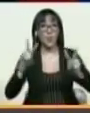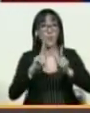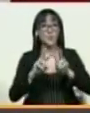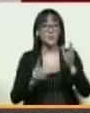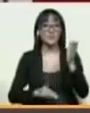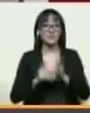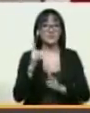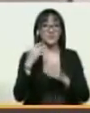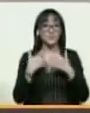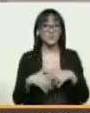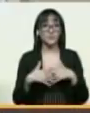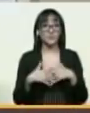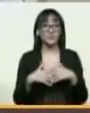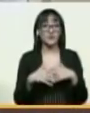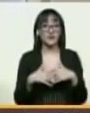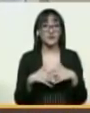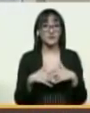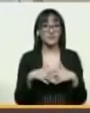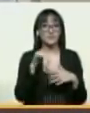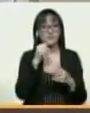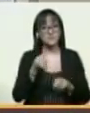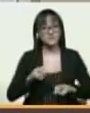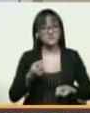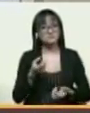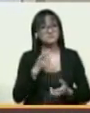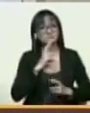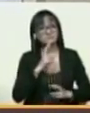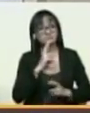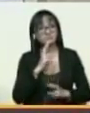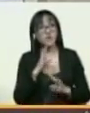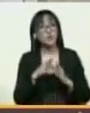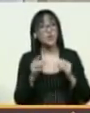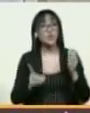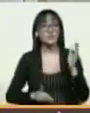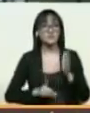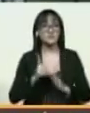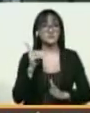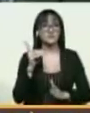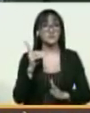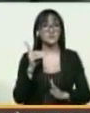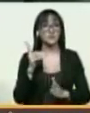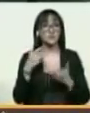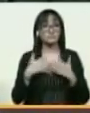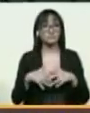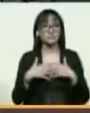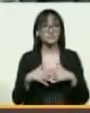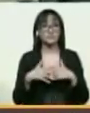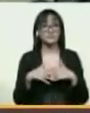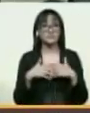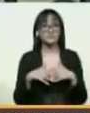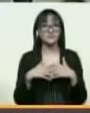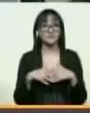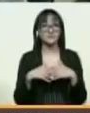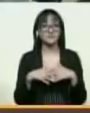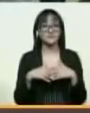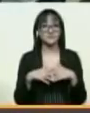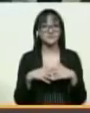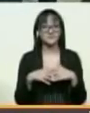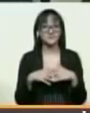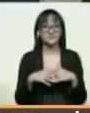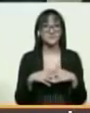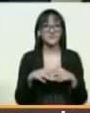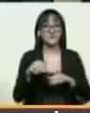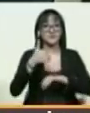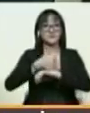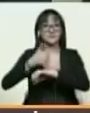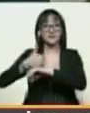Desarrollo Industrial. Informaban que busca garantizar todo este desarrollo agroproductivo en nuestro país en 7 rubros